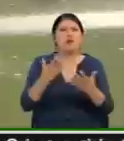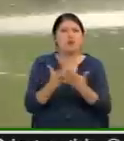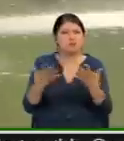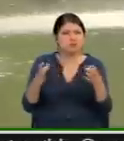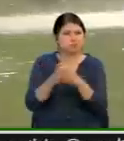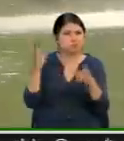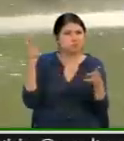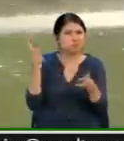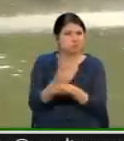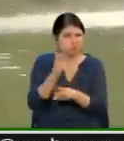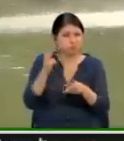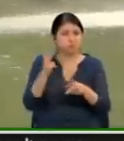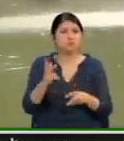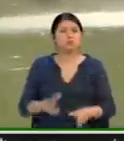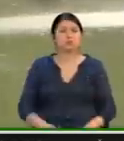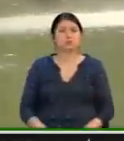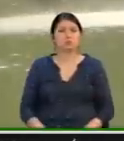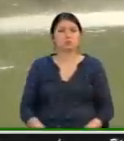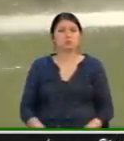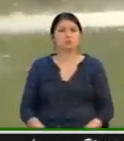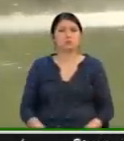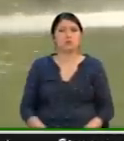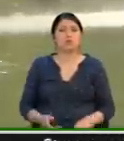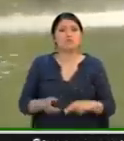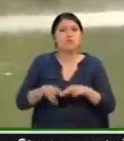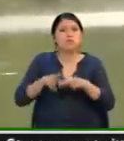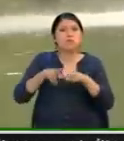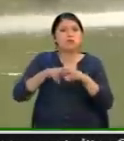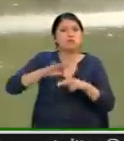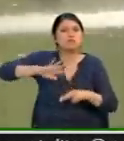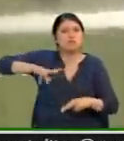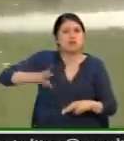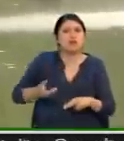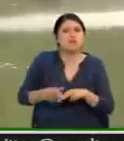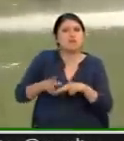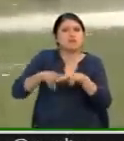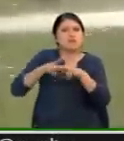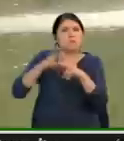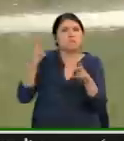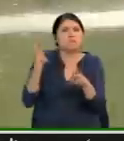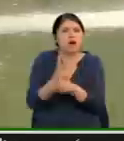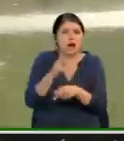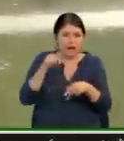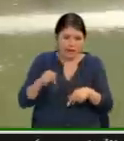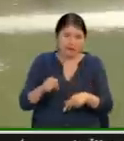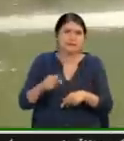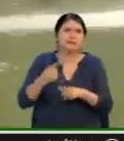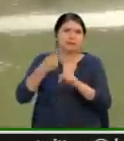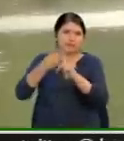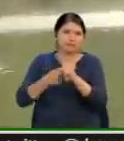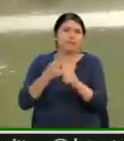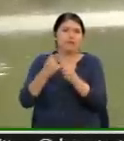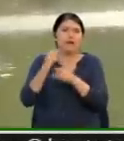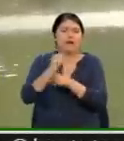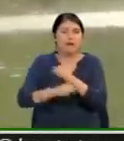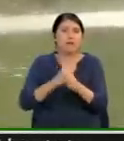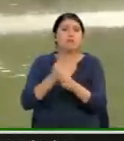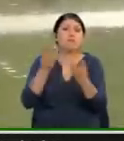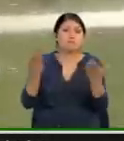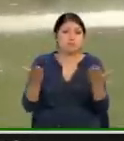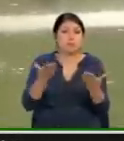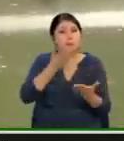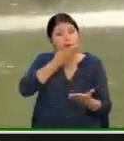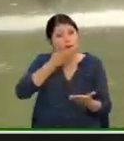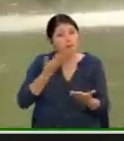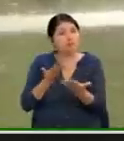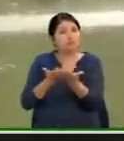de bandas delincuenciales Pues incrementan los surtos incrementa la delincuencia en esta época de fin de año por eso la